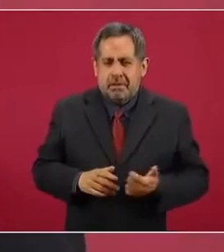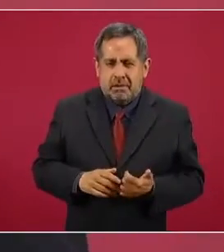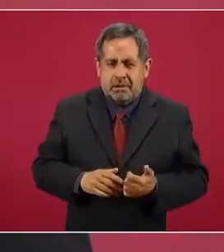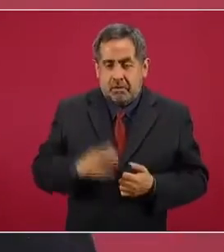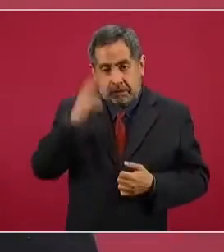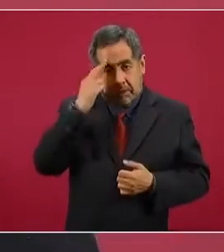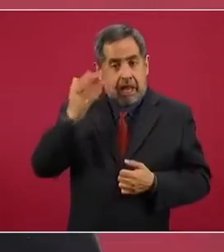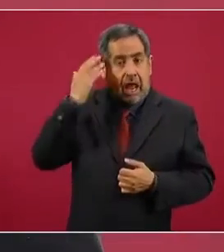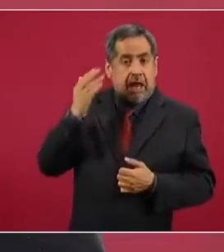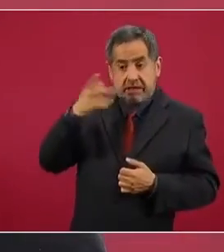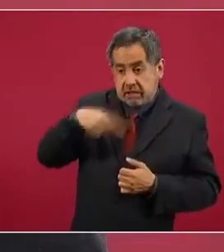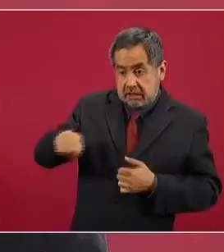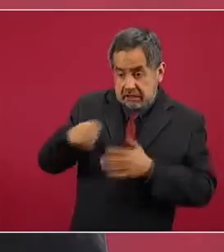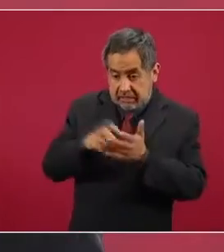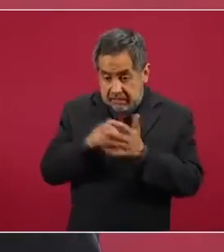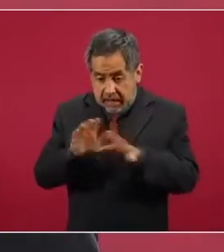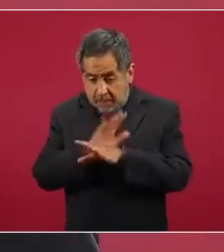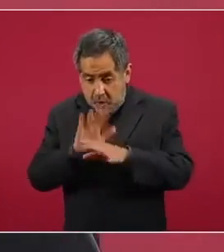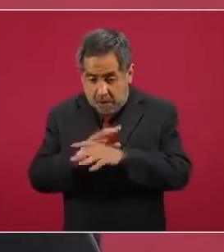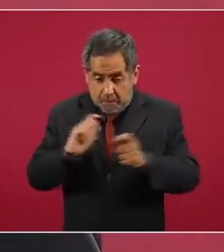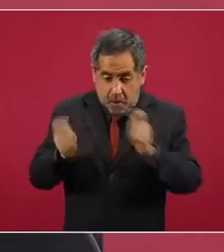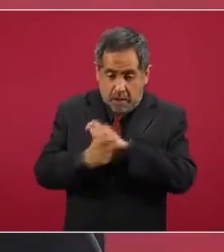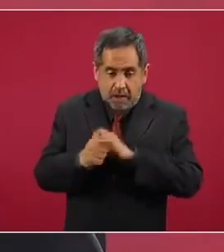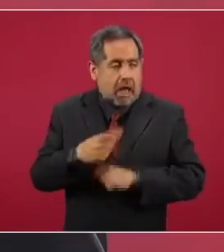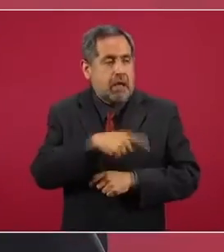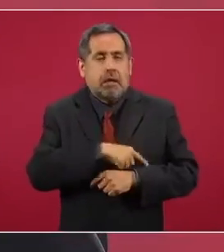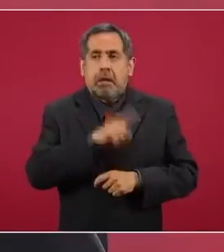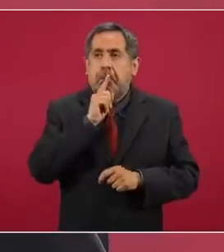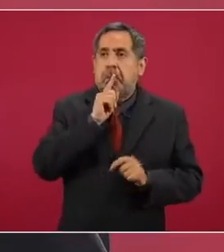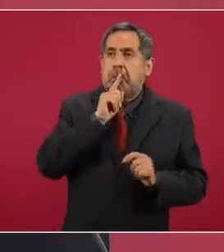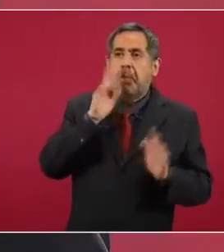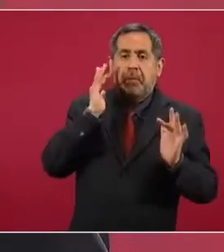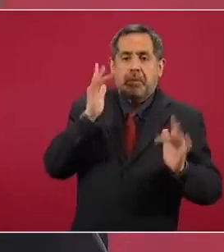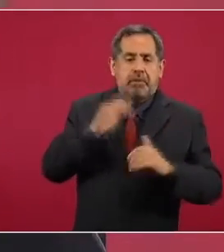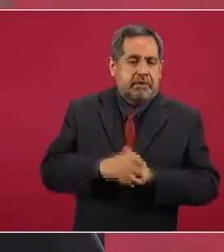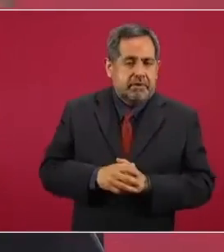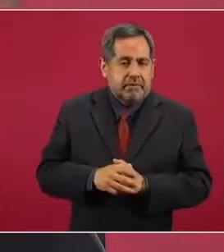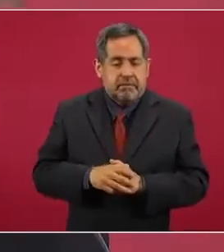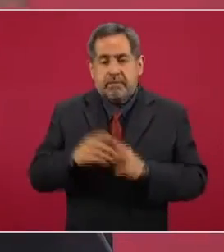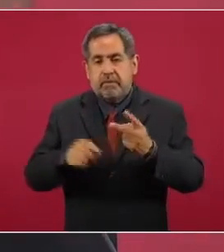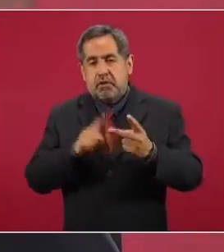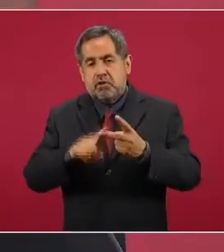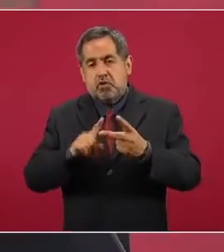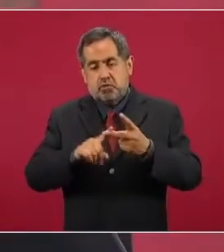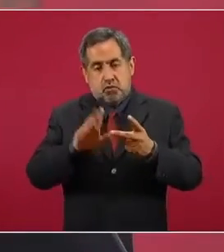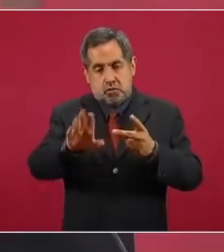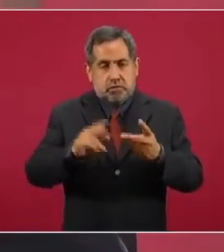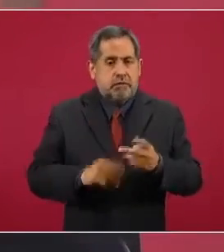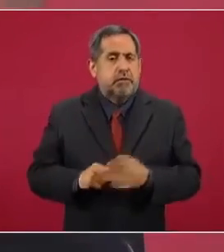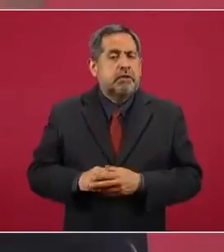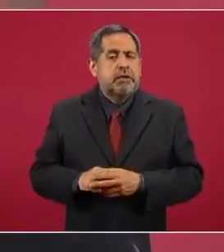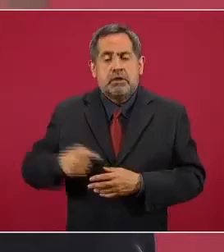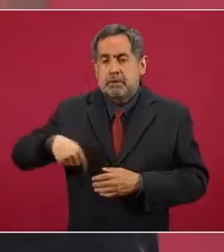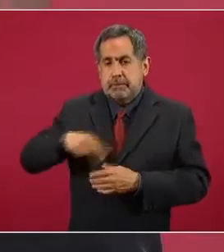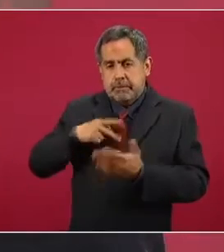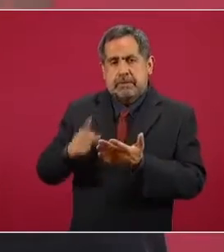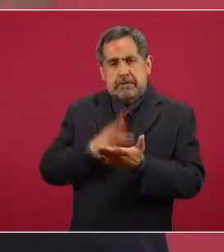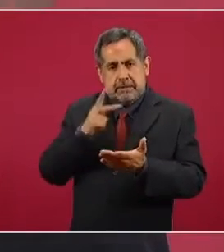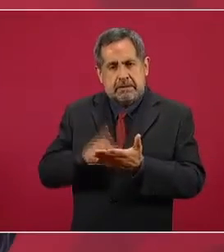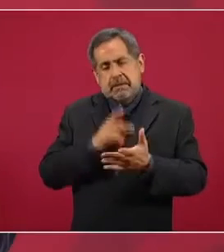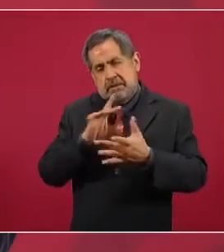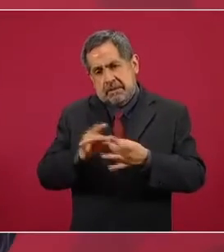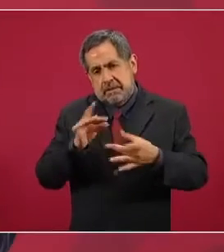cuando se hicieron estas reformas. Acerca de lo segundo, hemos venido insistiendo